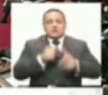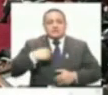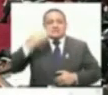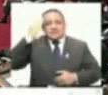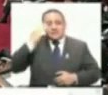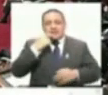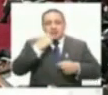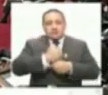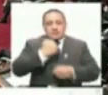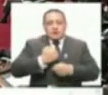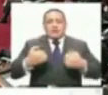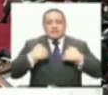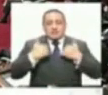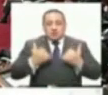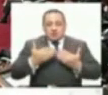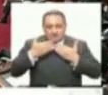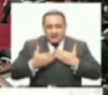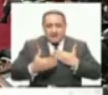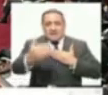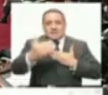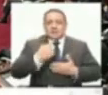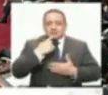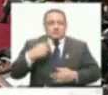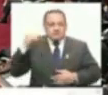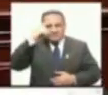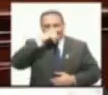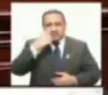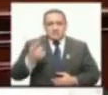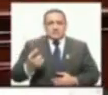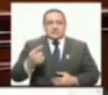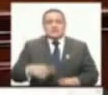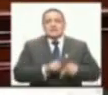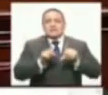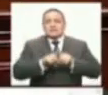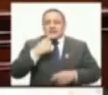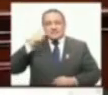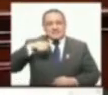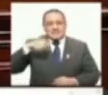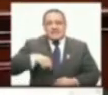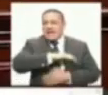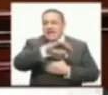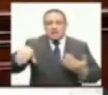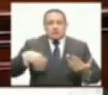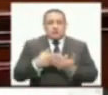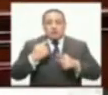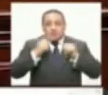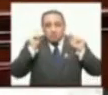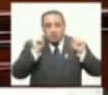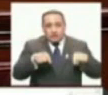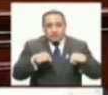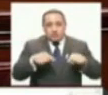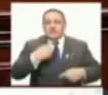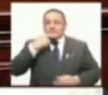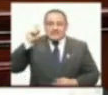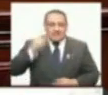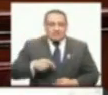que las tareas que tenemos por delante son duras y que nos necesitan a todos. Por ello,